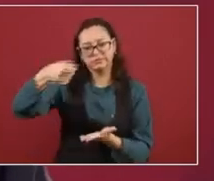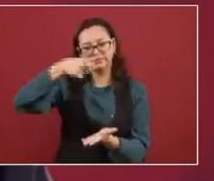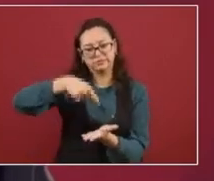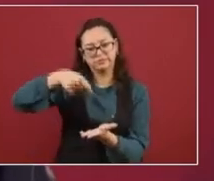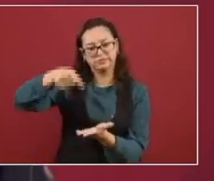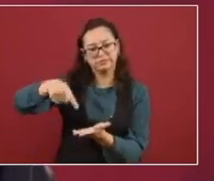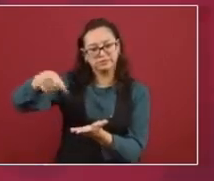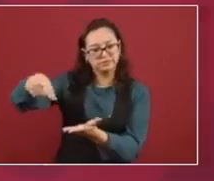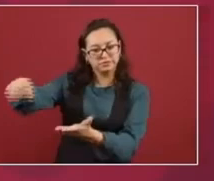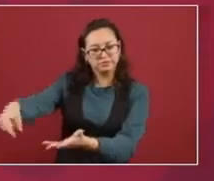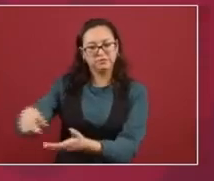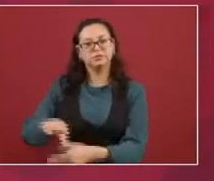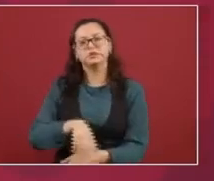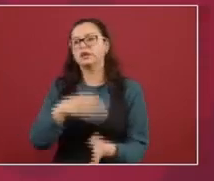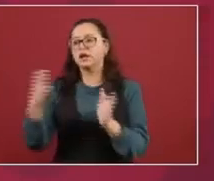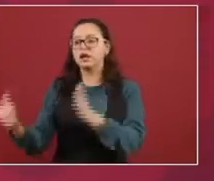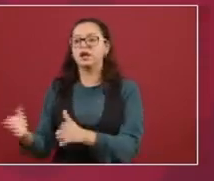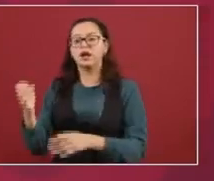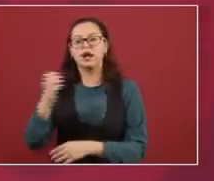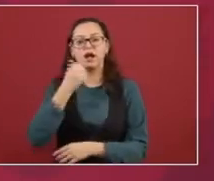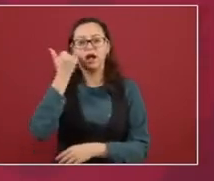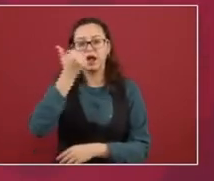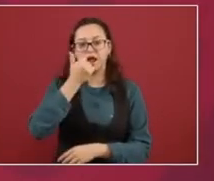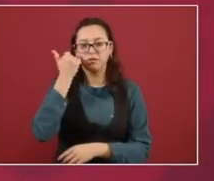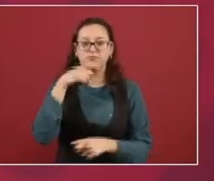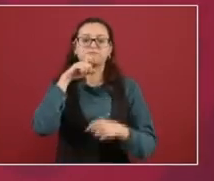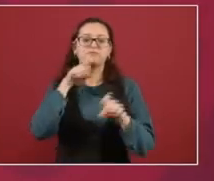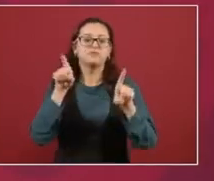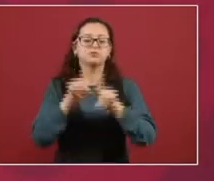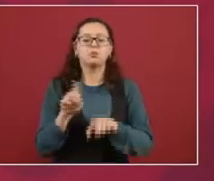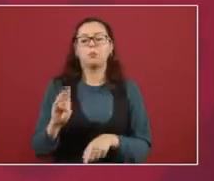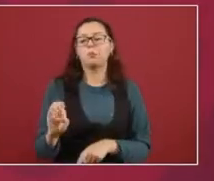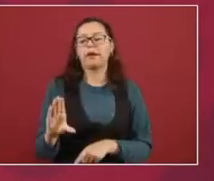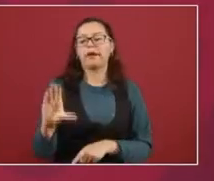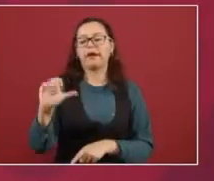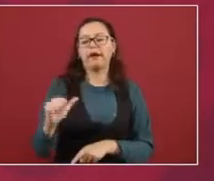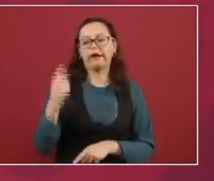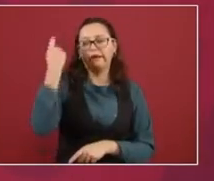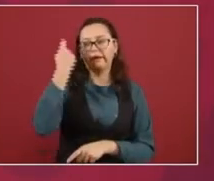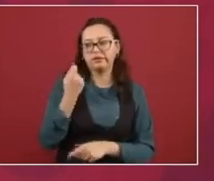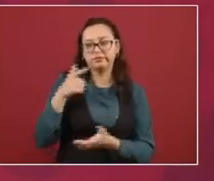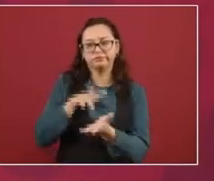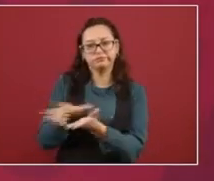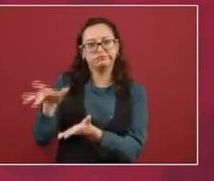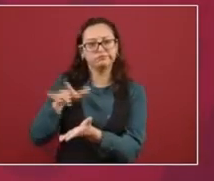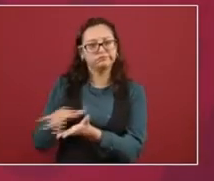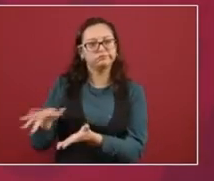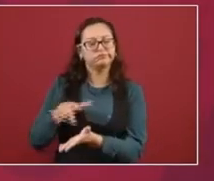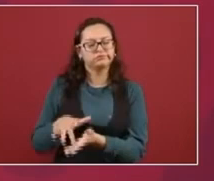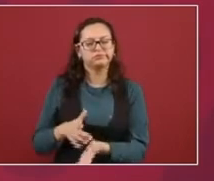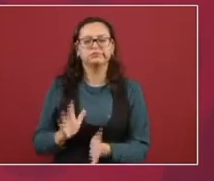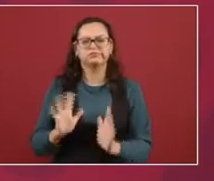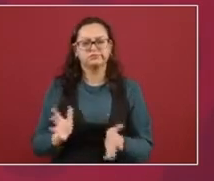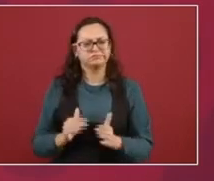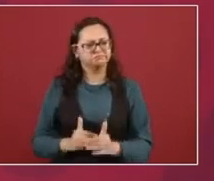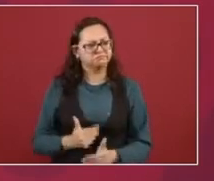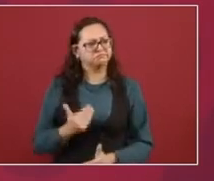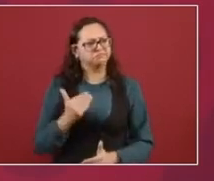los estudiantes están recibiendo sus becas, de modo que vamos bien,